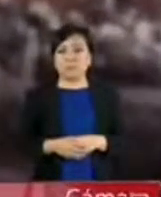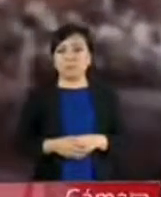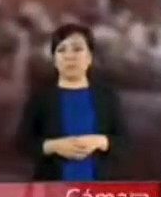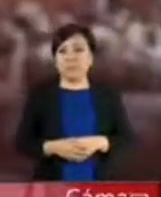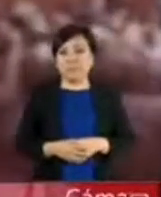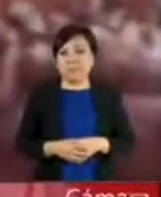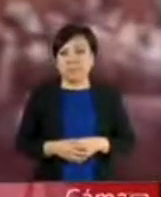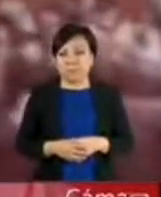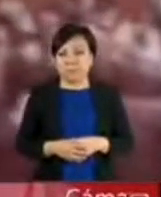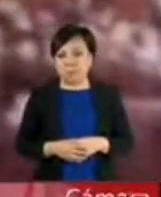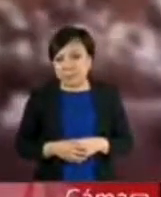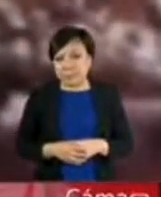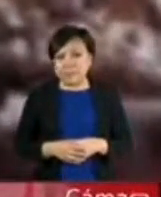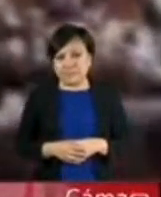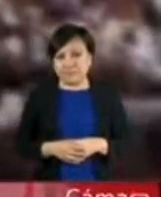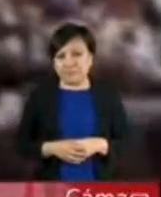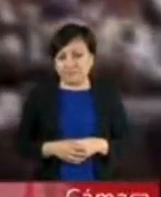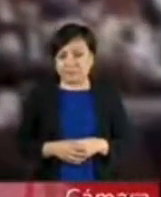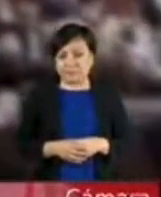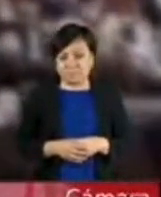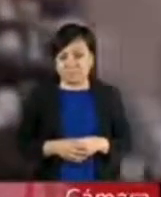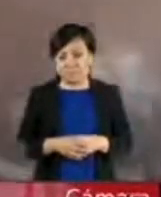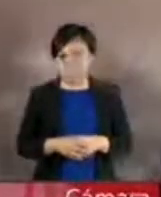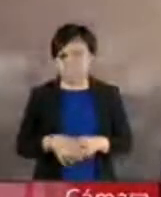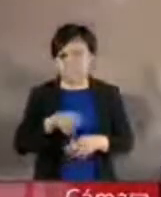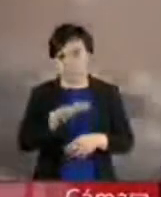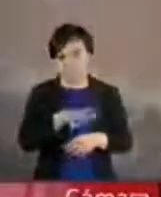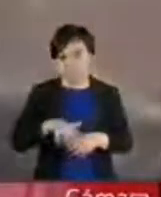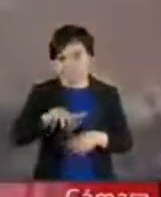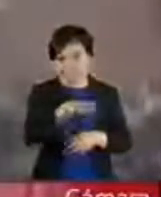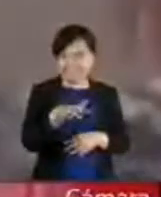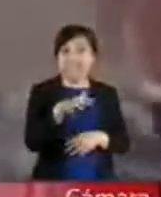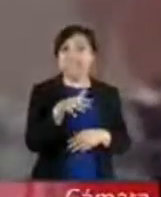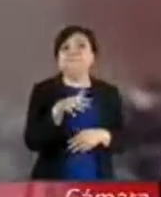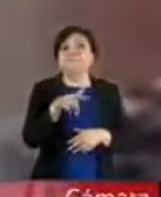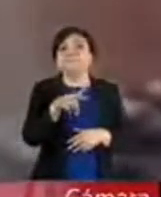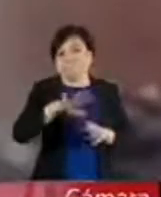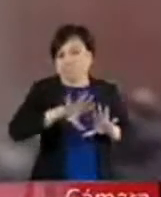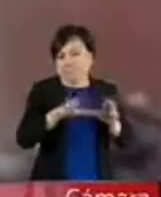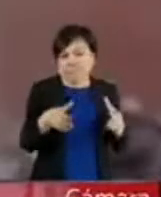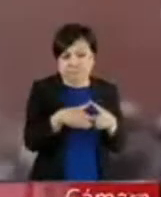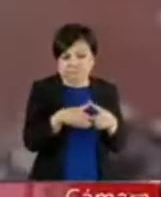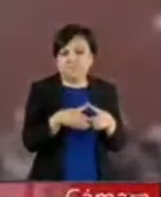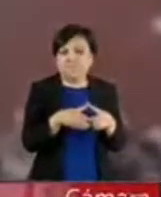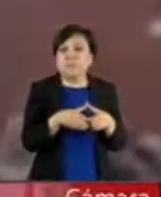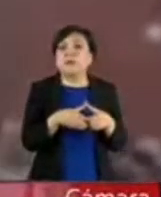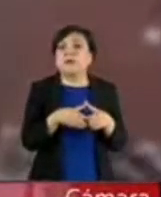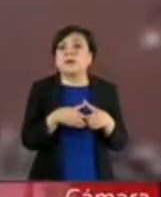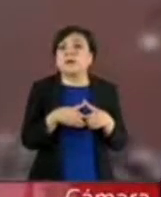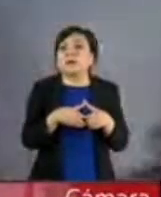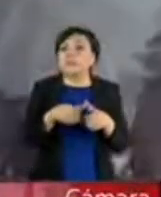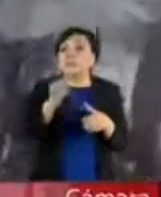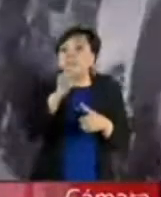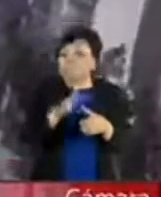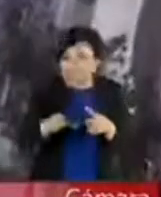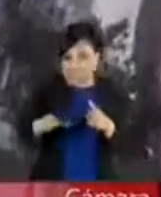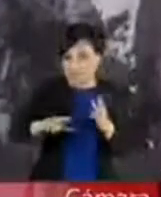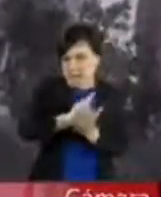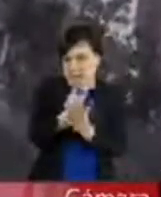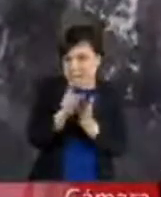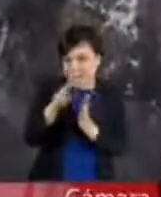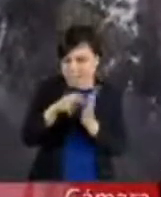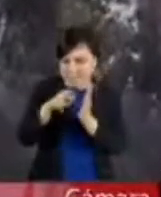Productivas de servicios y de desarrollo humano de la sociedad en su conjunto. Asimismo, la mejora regulatoria reside